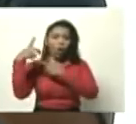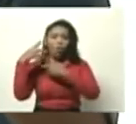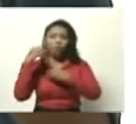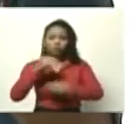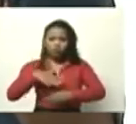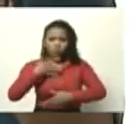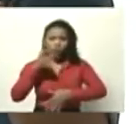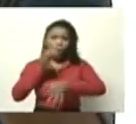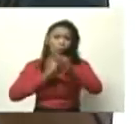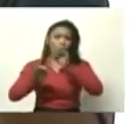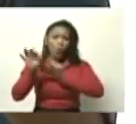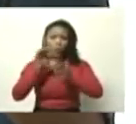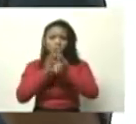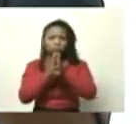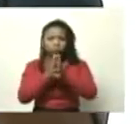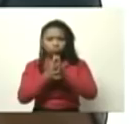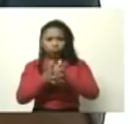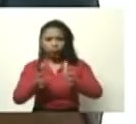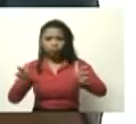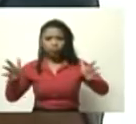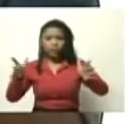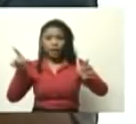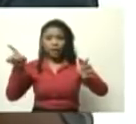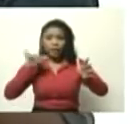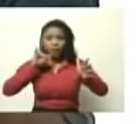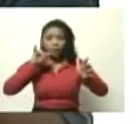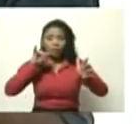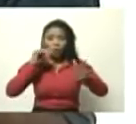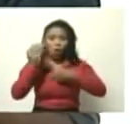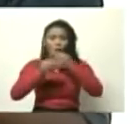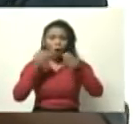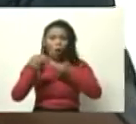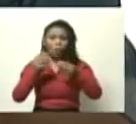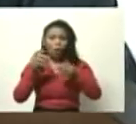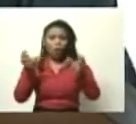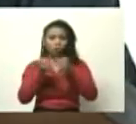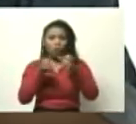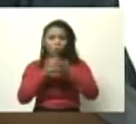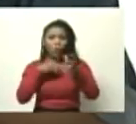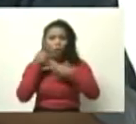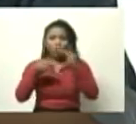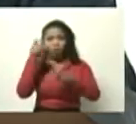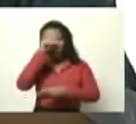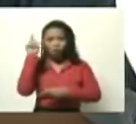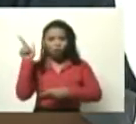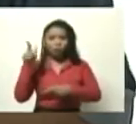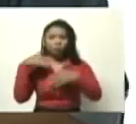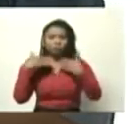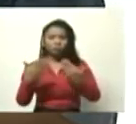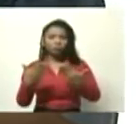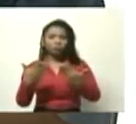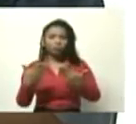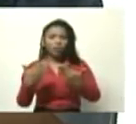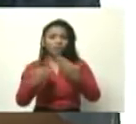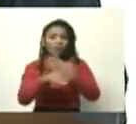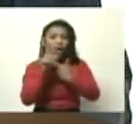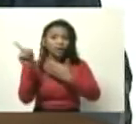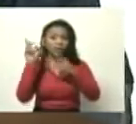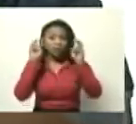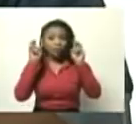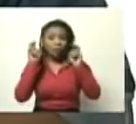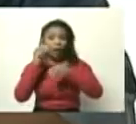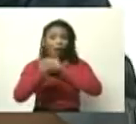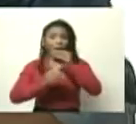puede ampliar esa información, cómo el Partido Socialista Unido de Venezuela va en ese caso a